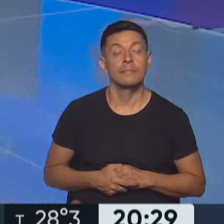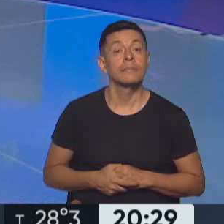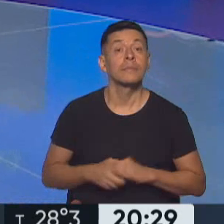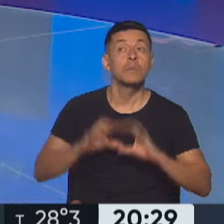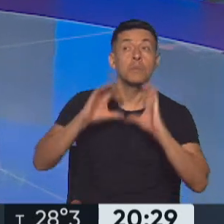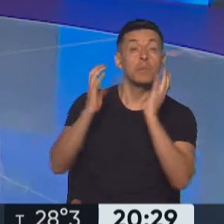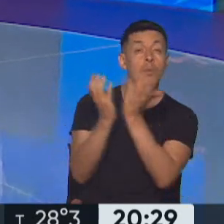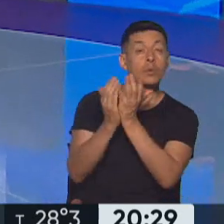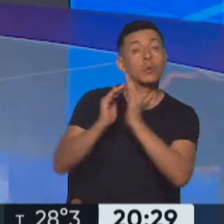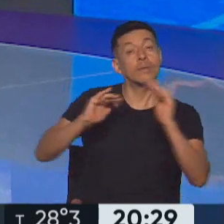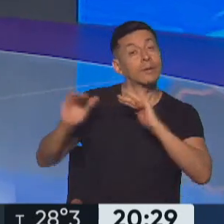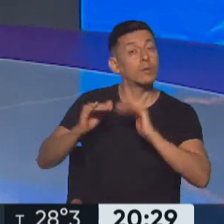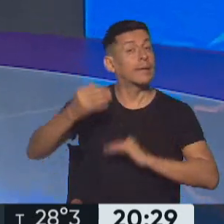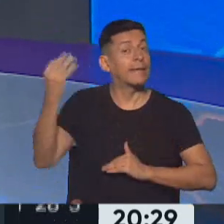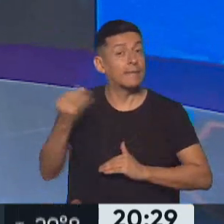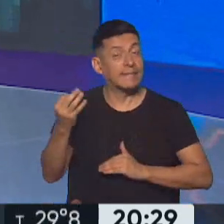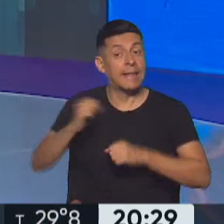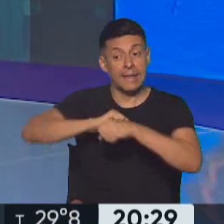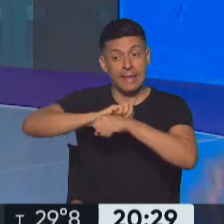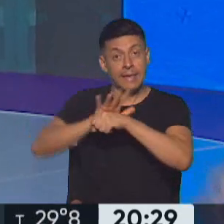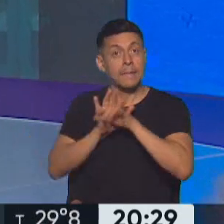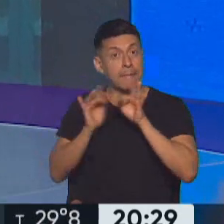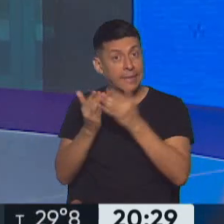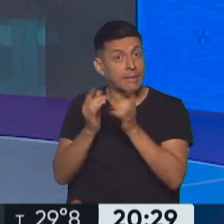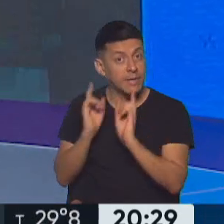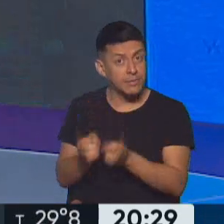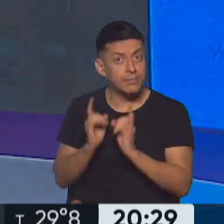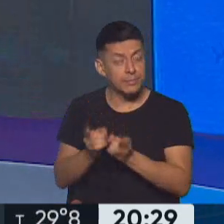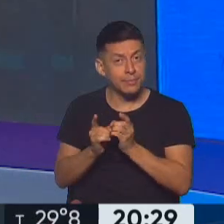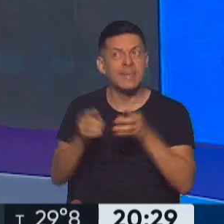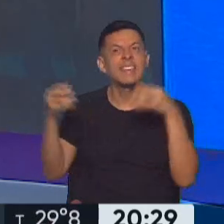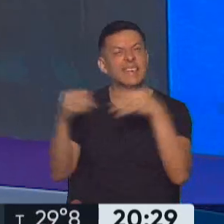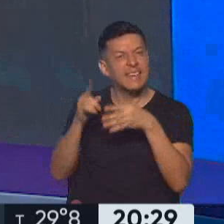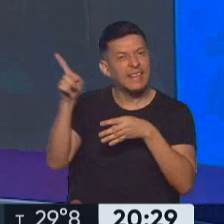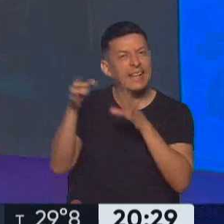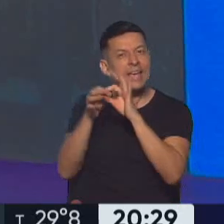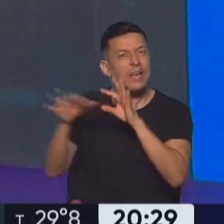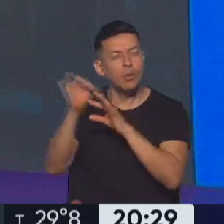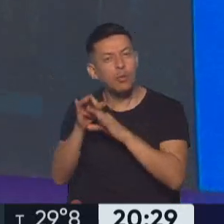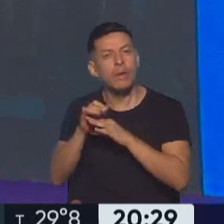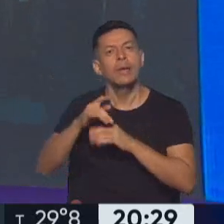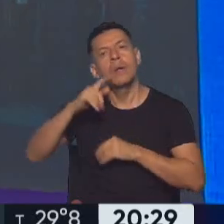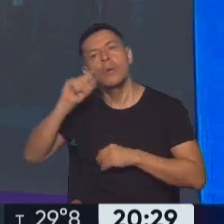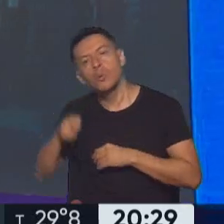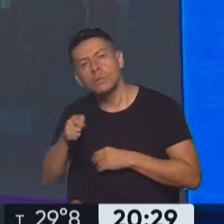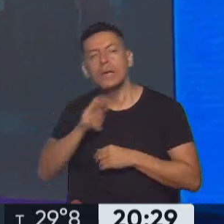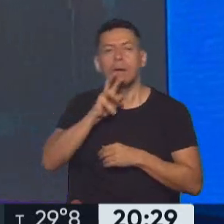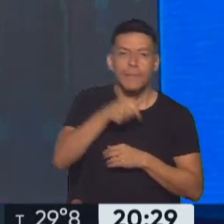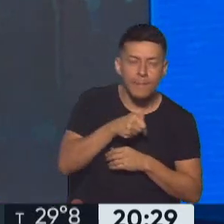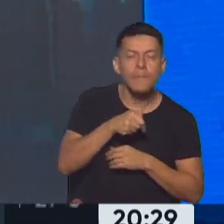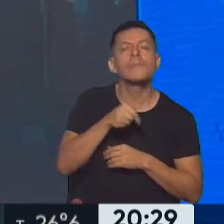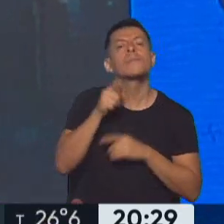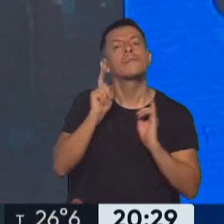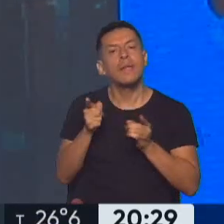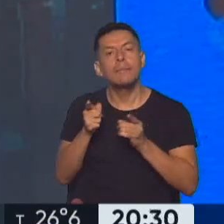El mundo atraviesa un momento muy particular, la pandemia que sigue junto a nosotros, la guerra en el este europeo, Rusia-Ucrania y la reanudación de